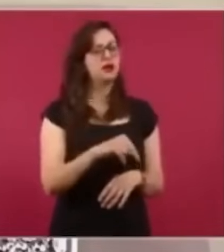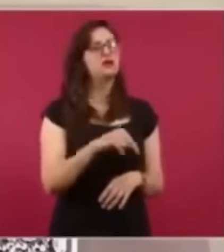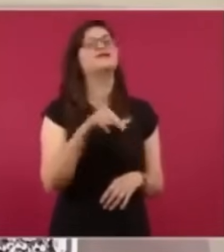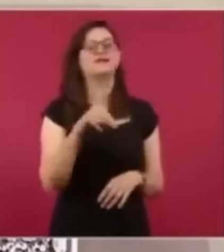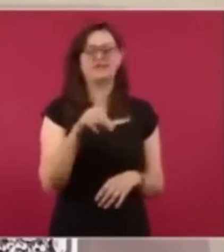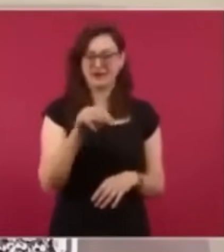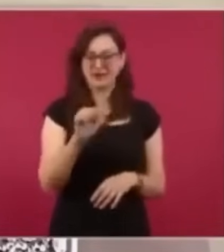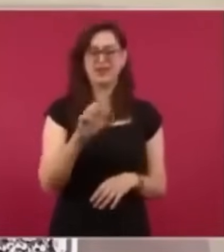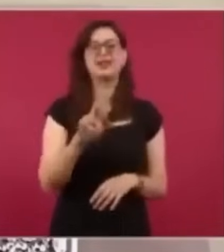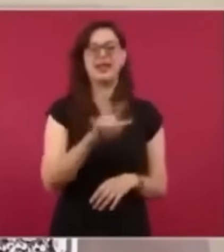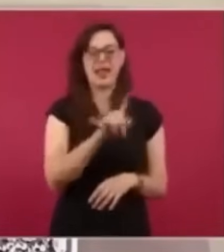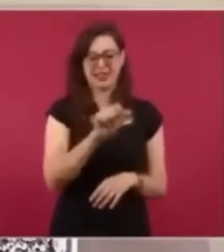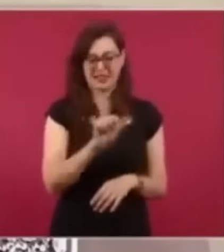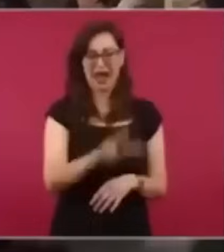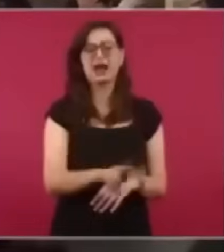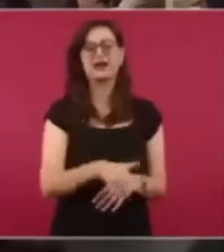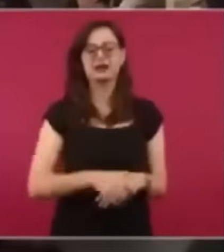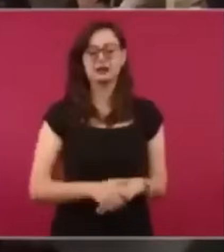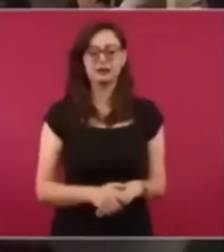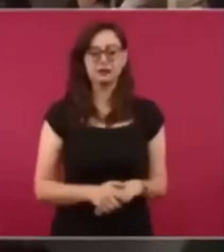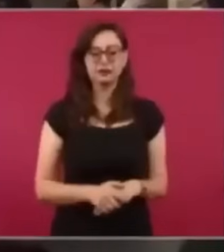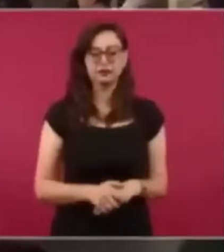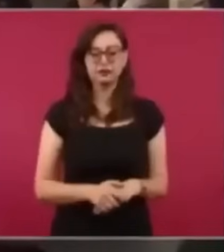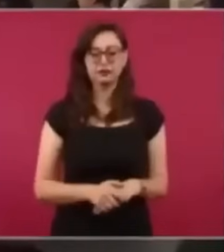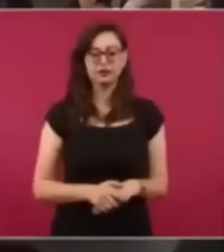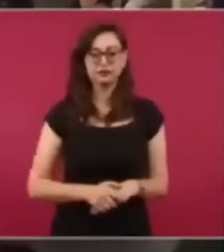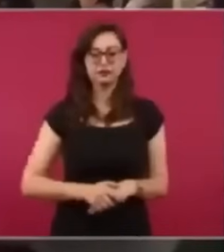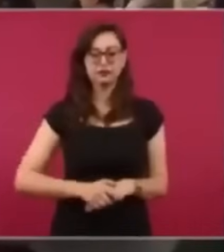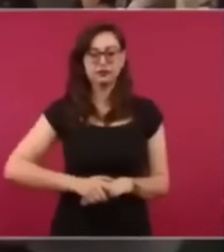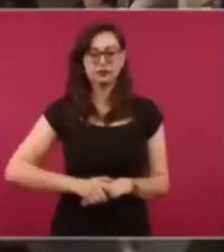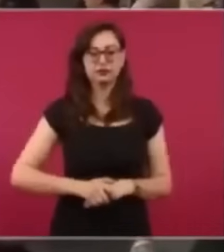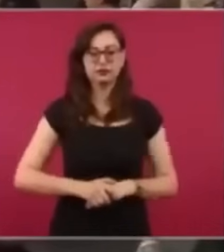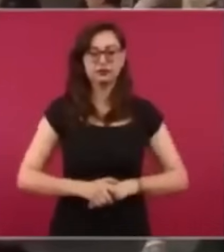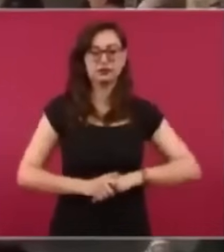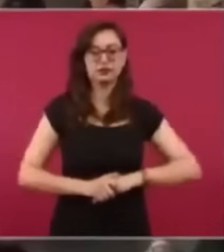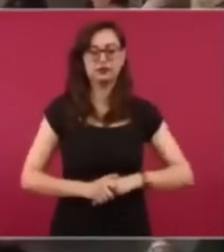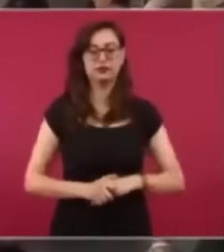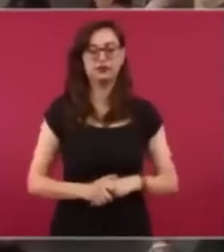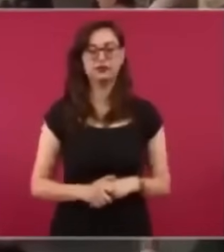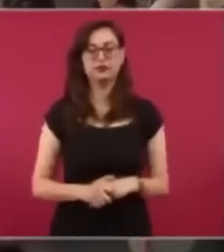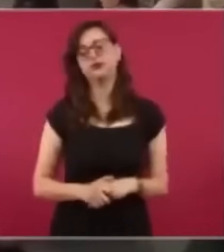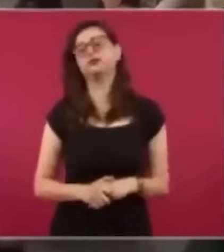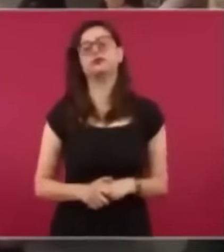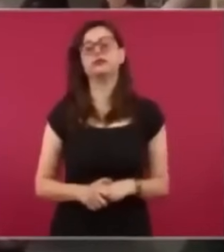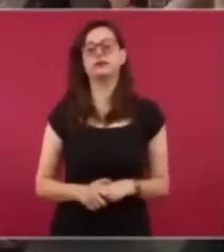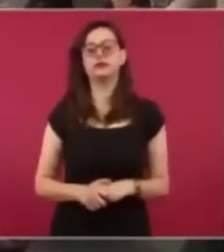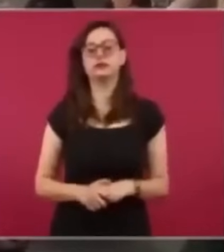Nazar Haro. ¿Cómo se llama cómo se llamaba